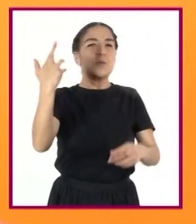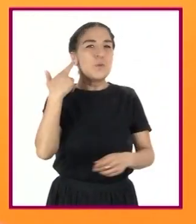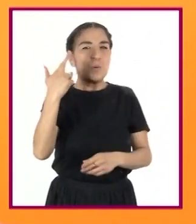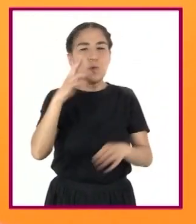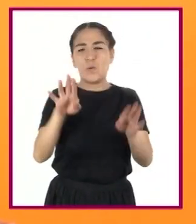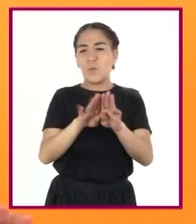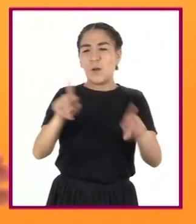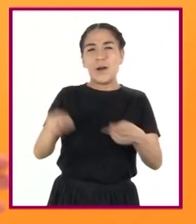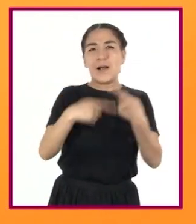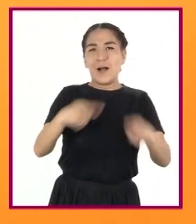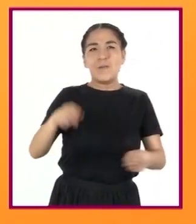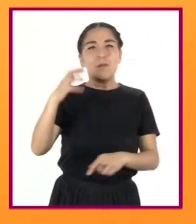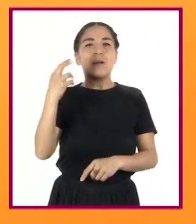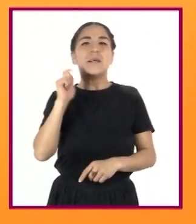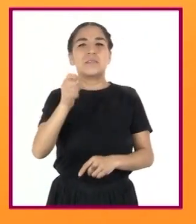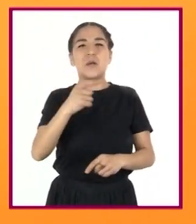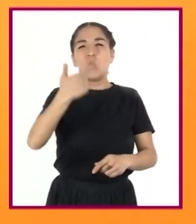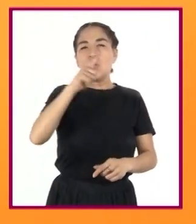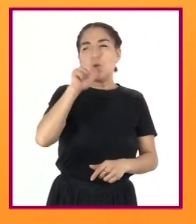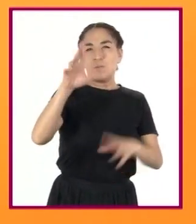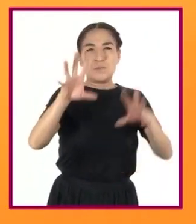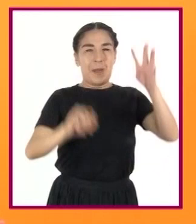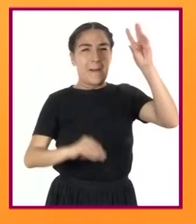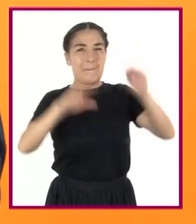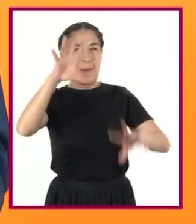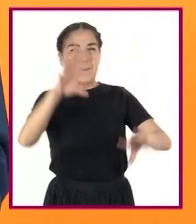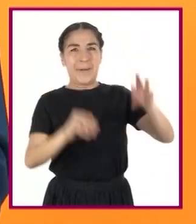de elementos visuales como gama cromática,